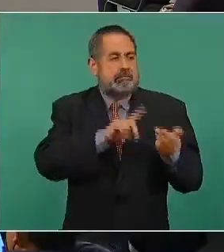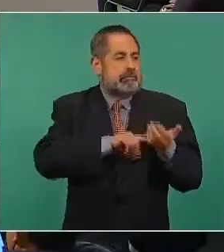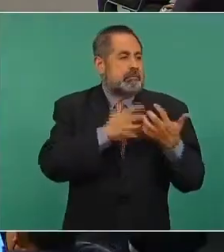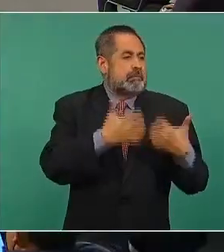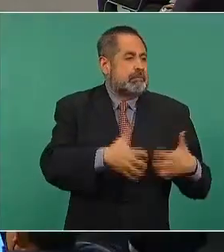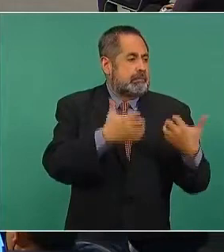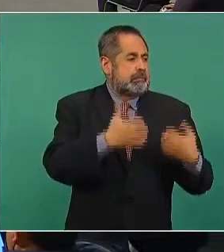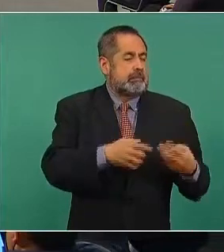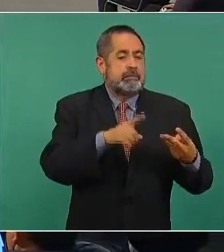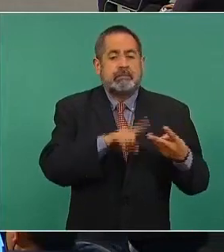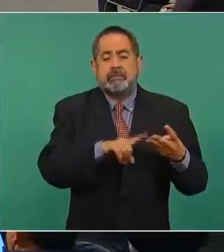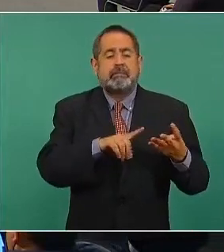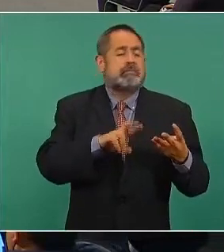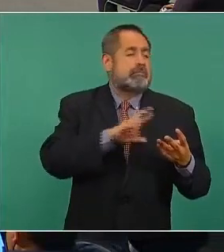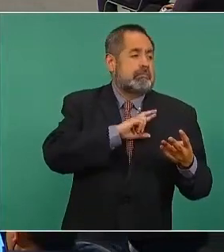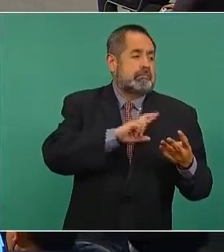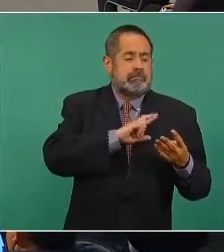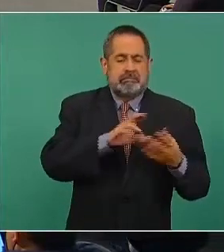empresas públicas,